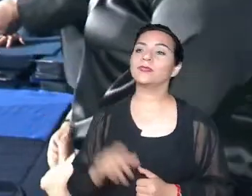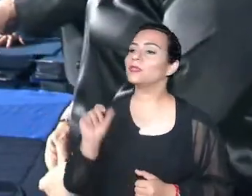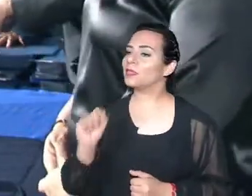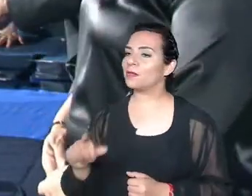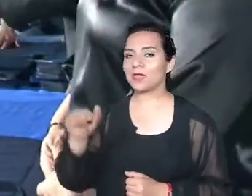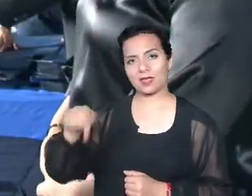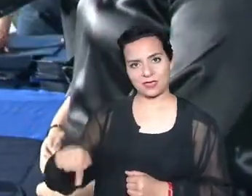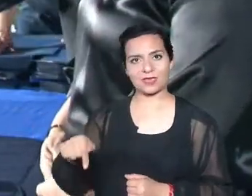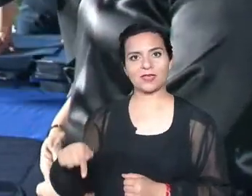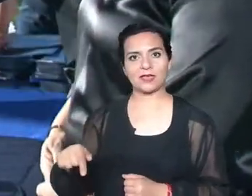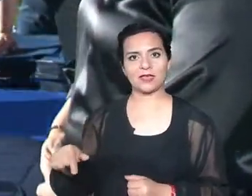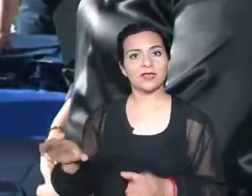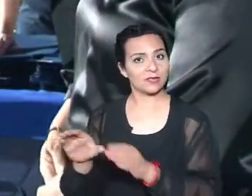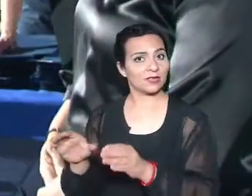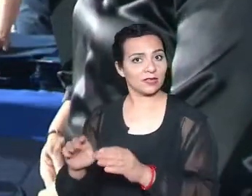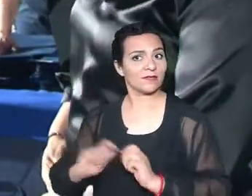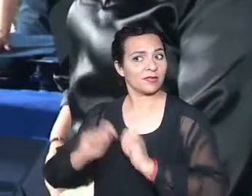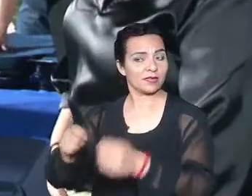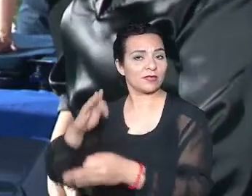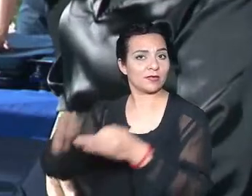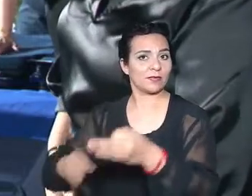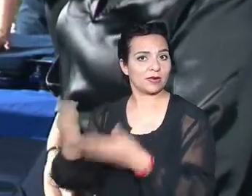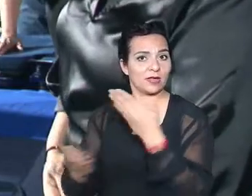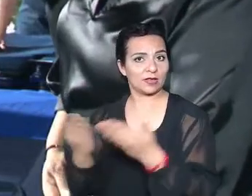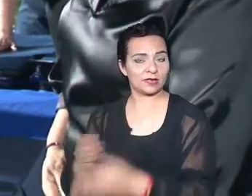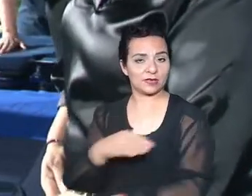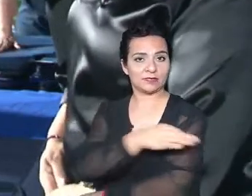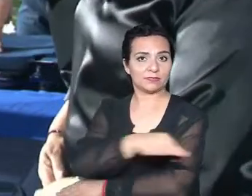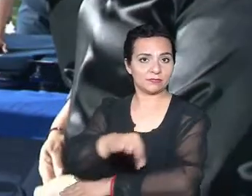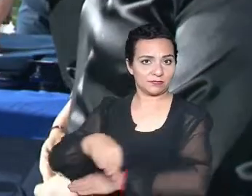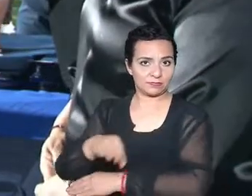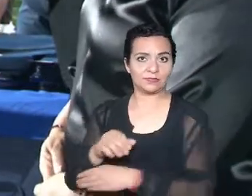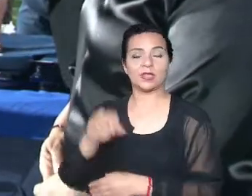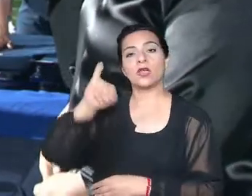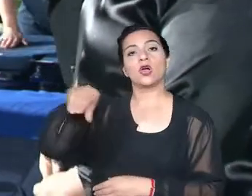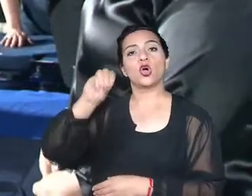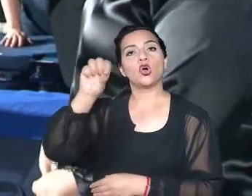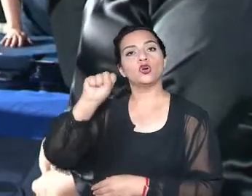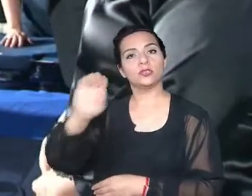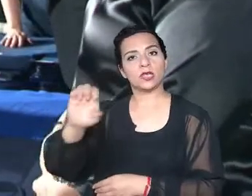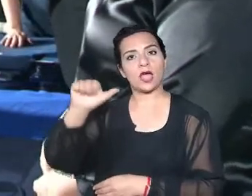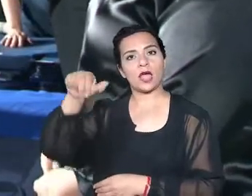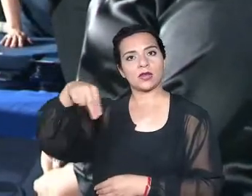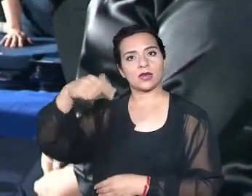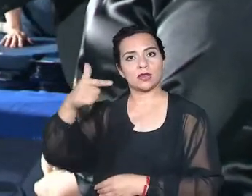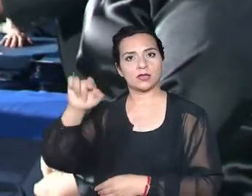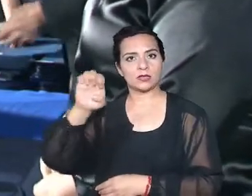Recibe también su reconocimiento de culminación de estudios José Ángel Córdoba Munguía.